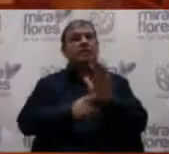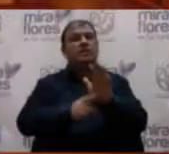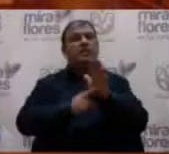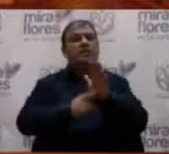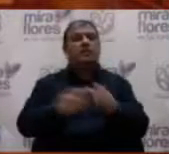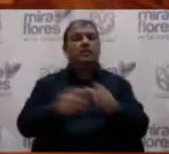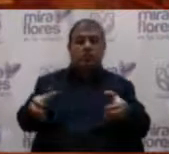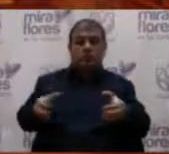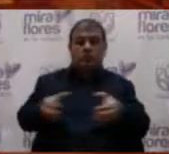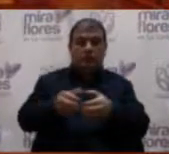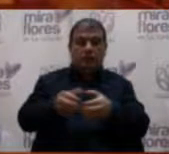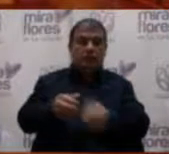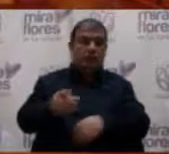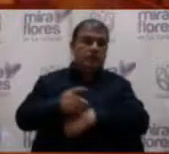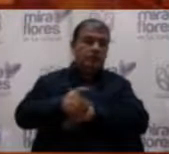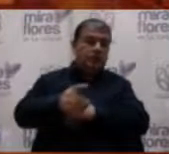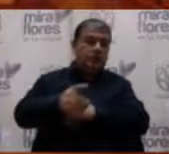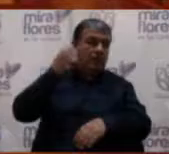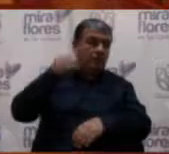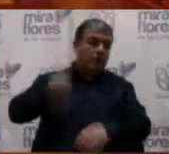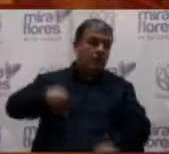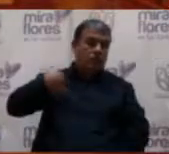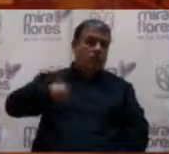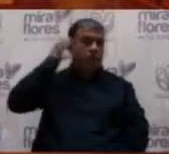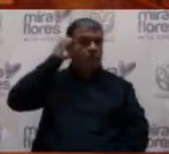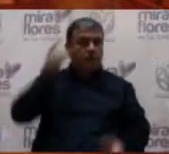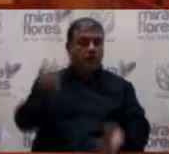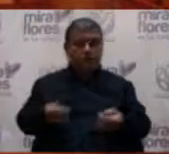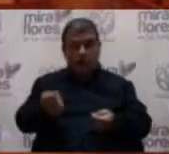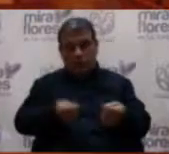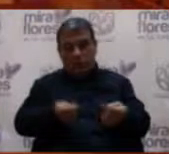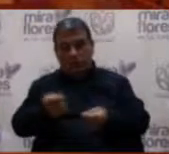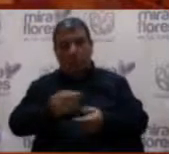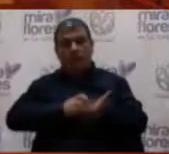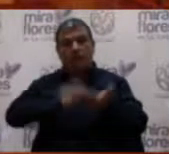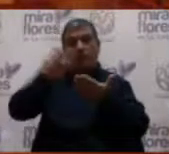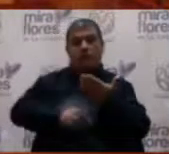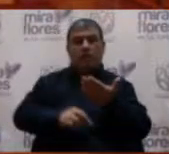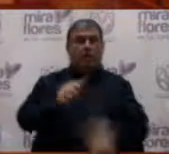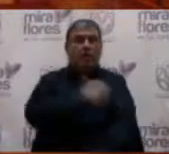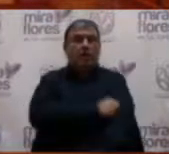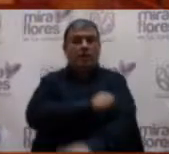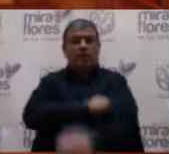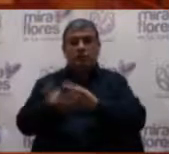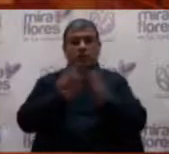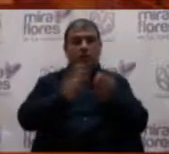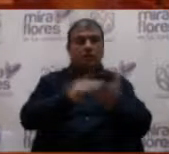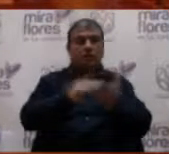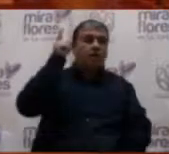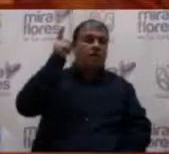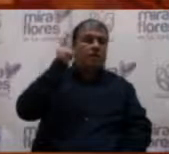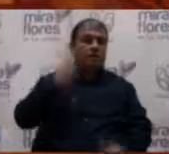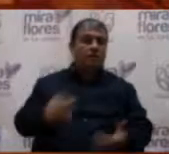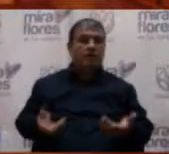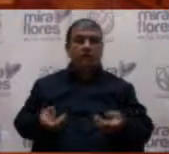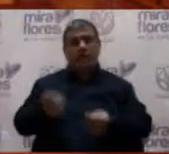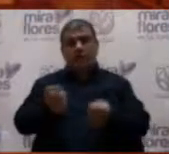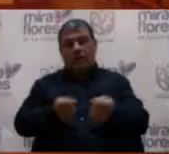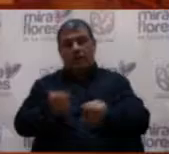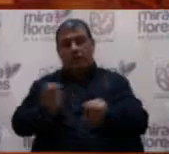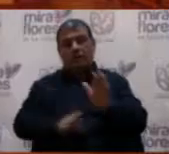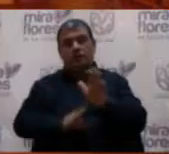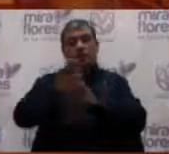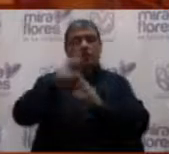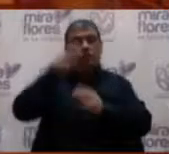representante del Consejo Distrital de la Juventud de Miraflores y coordinadora del programa Academia de Ciudadanos Líderes de la Gerencia de Desarrollo